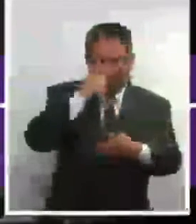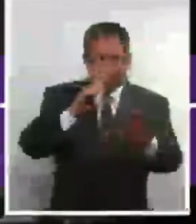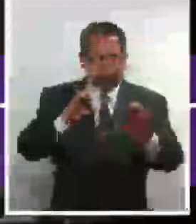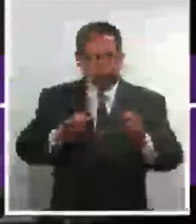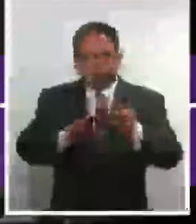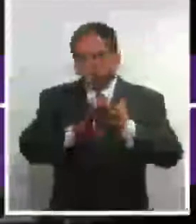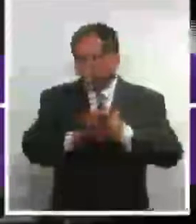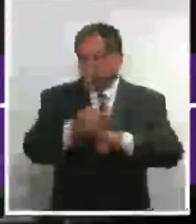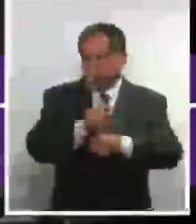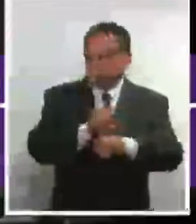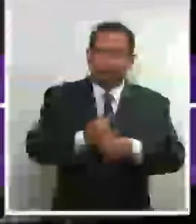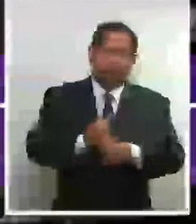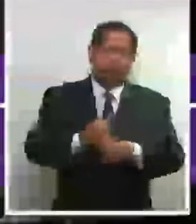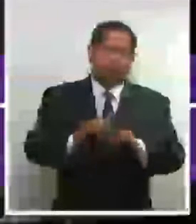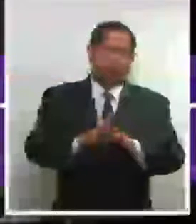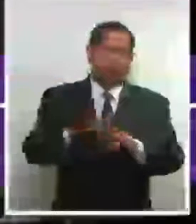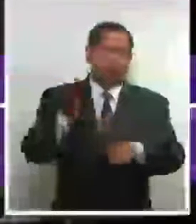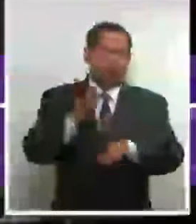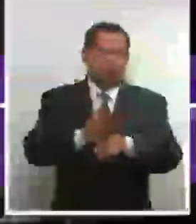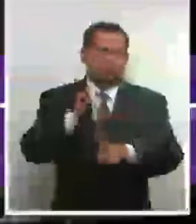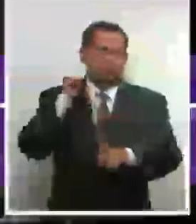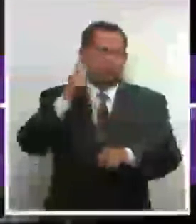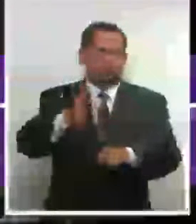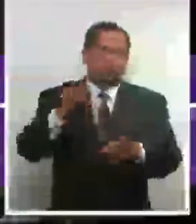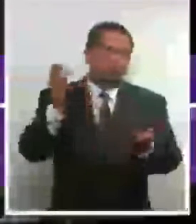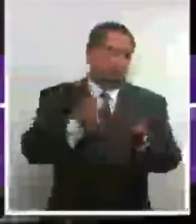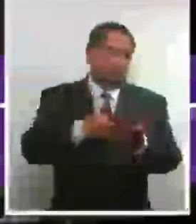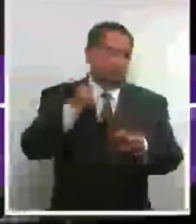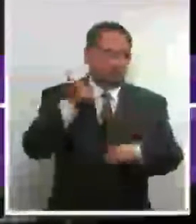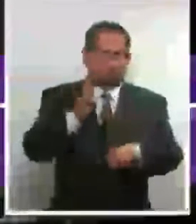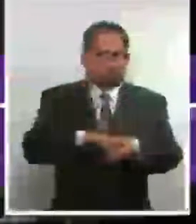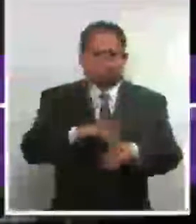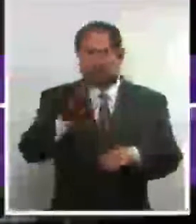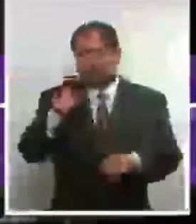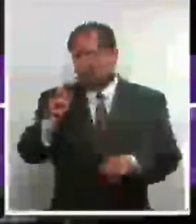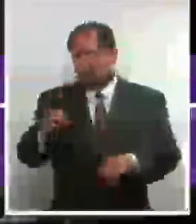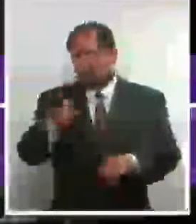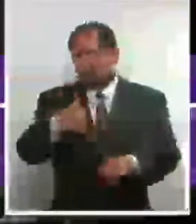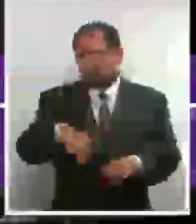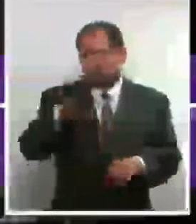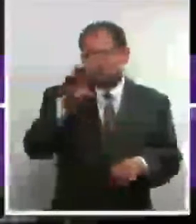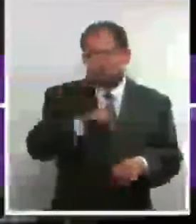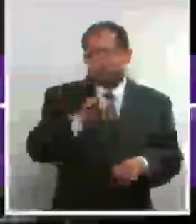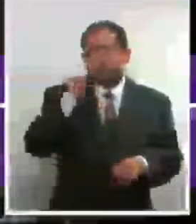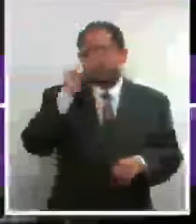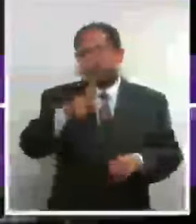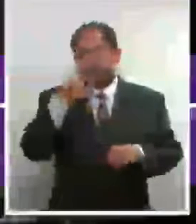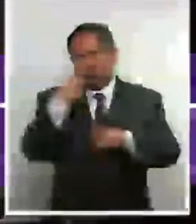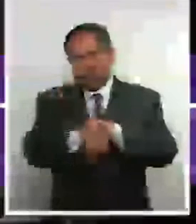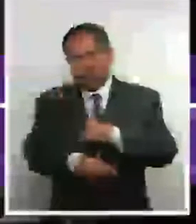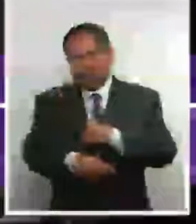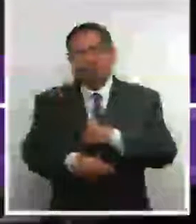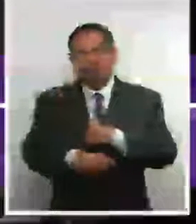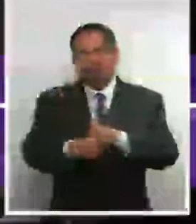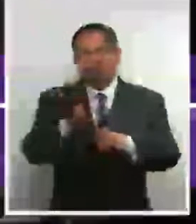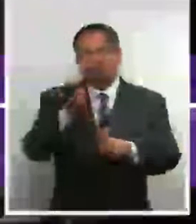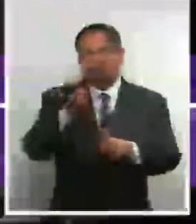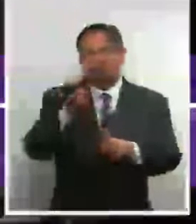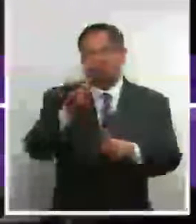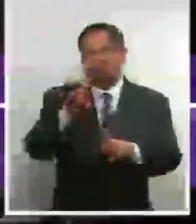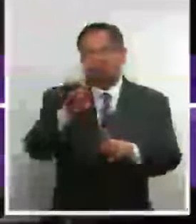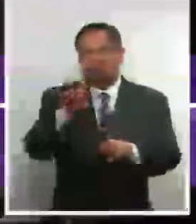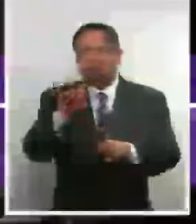la investigación, la sanción de infracciones administrativas, la persecución de las infracciones administrativas y